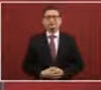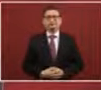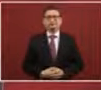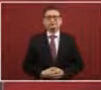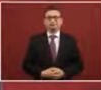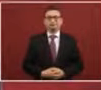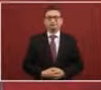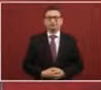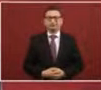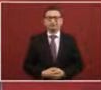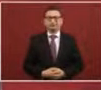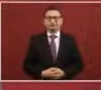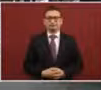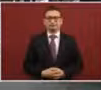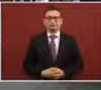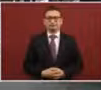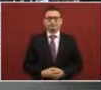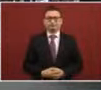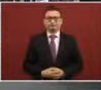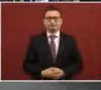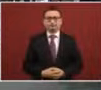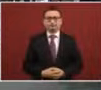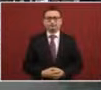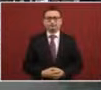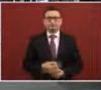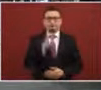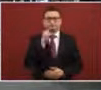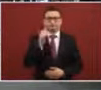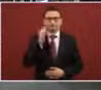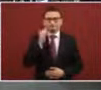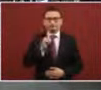se habló de que